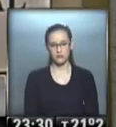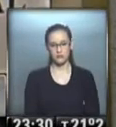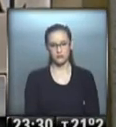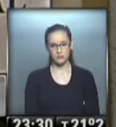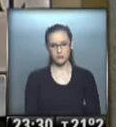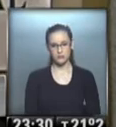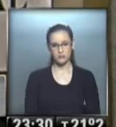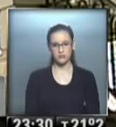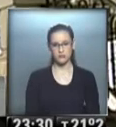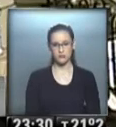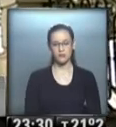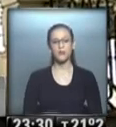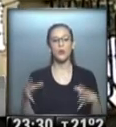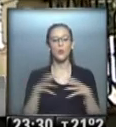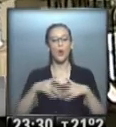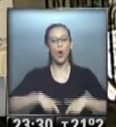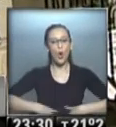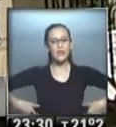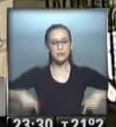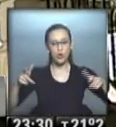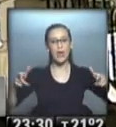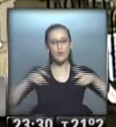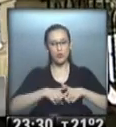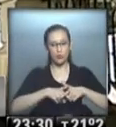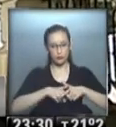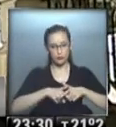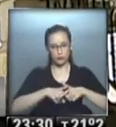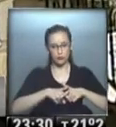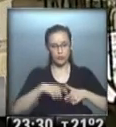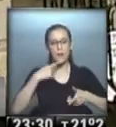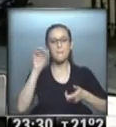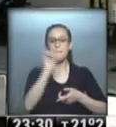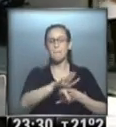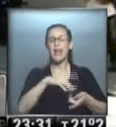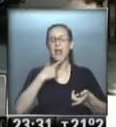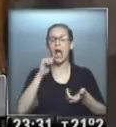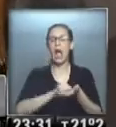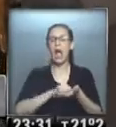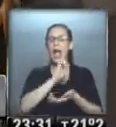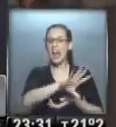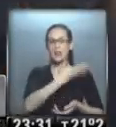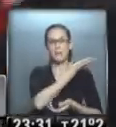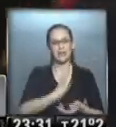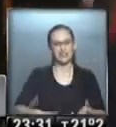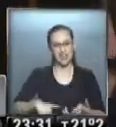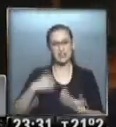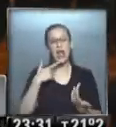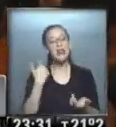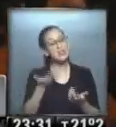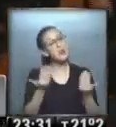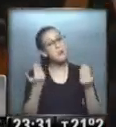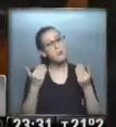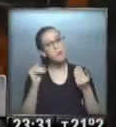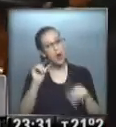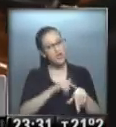El centenar de obispos reunidos en la Conferencia Episcopal Argentina le enviaron una carta a la presidenta en la que le desean una pronta recuperación y